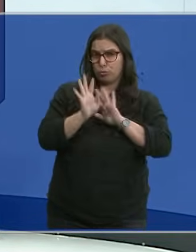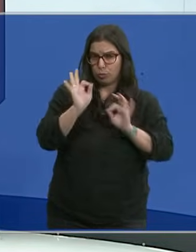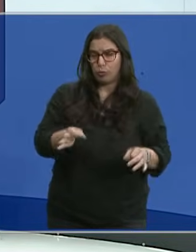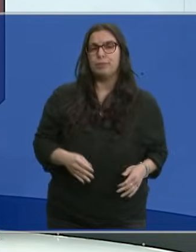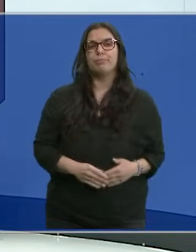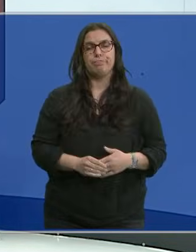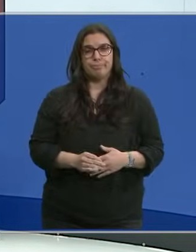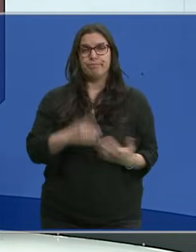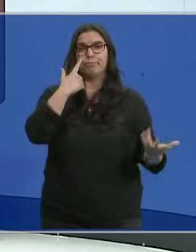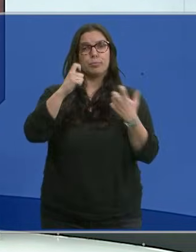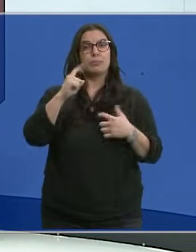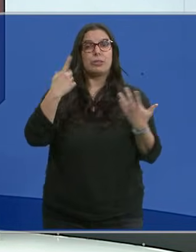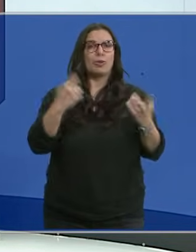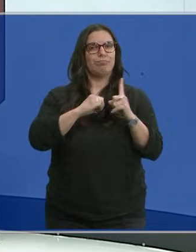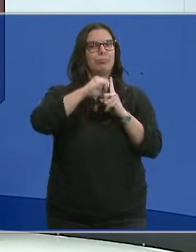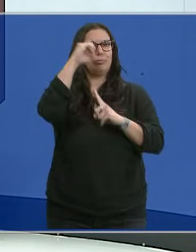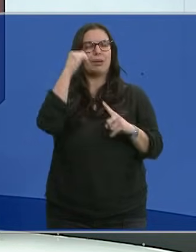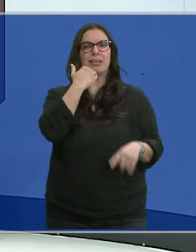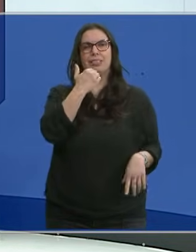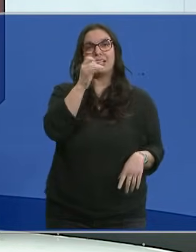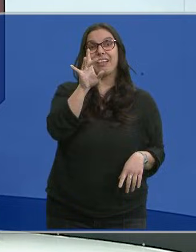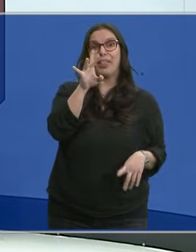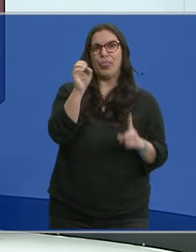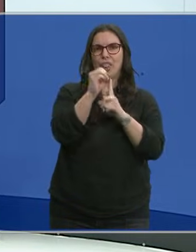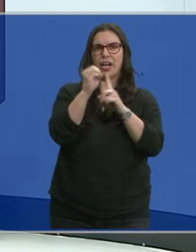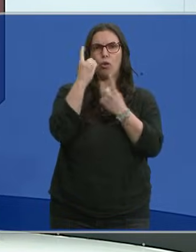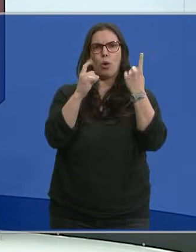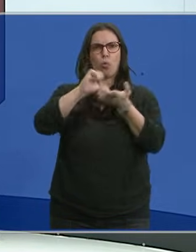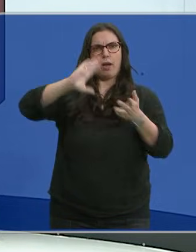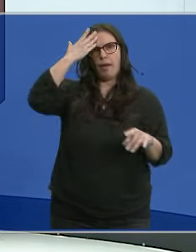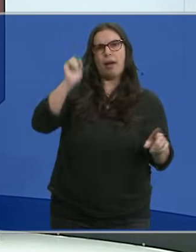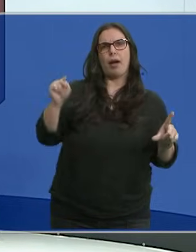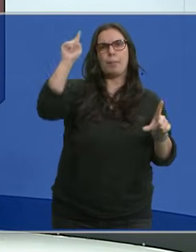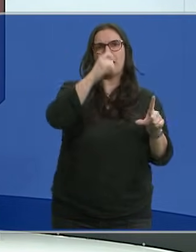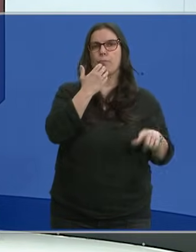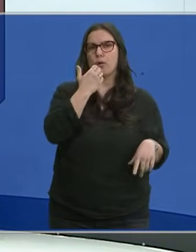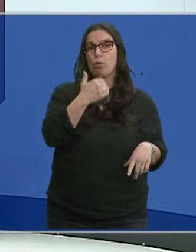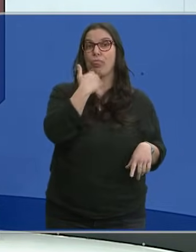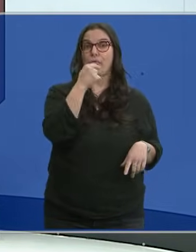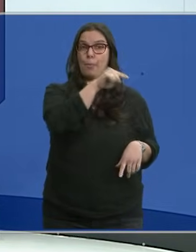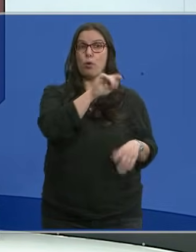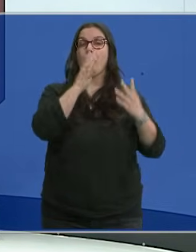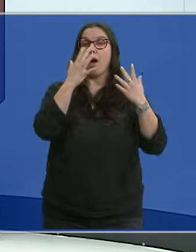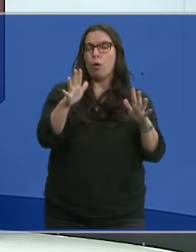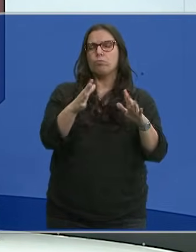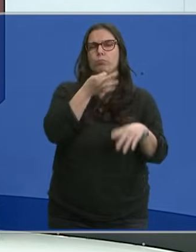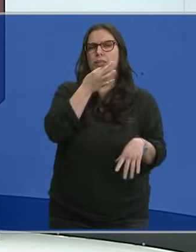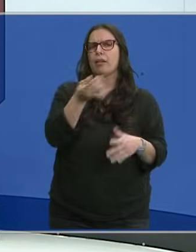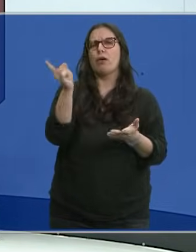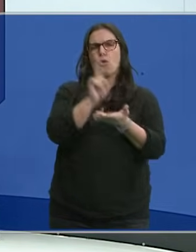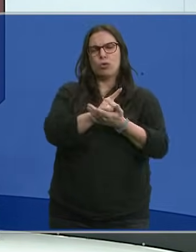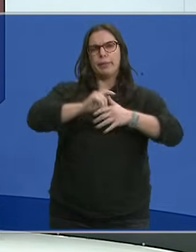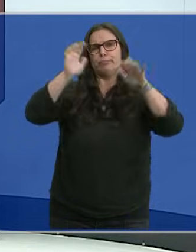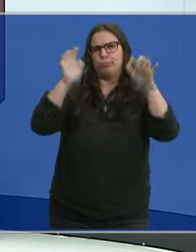Sergio. Es ese ascenso de las temperaturas, Antonio, van a rozar incluso los 15 grados en algunas capitales como Zamora, pero durante esta tarde volverán a reactivarse